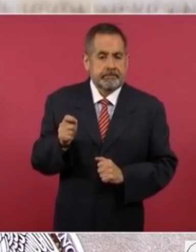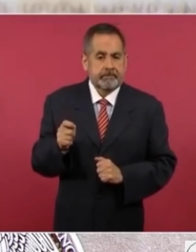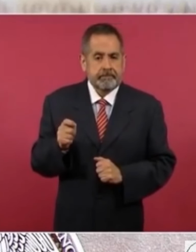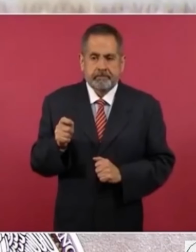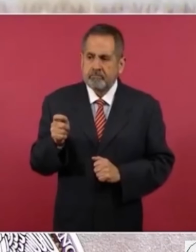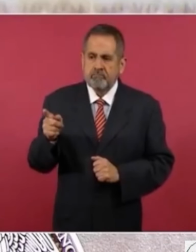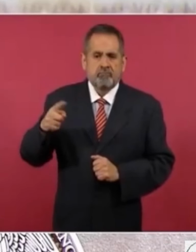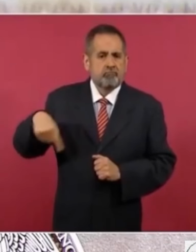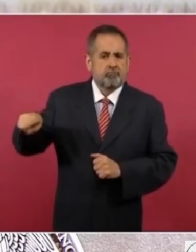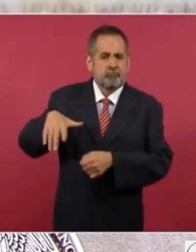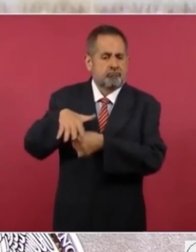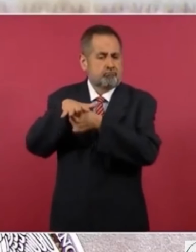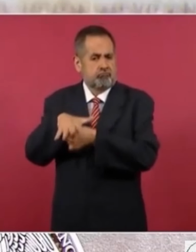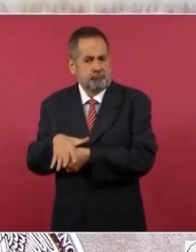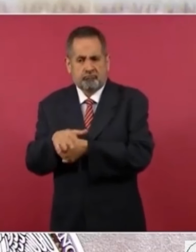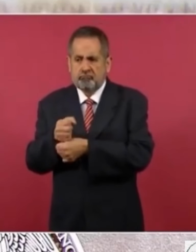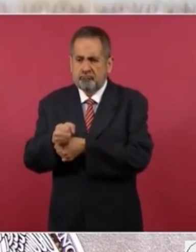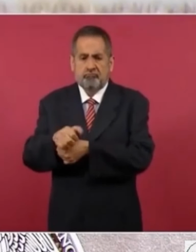represiva,